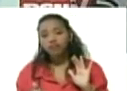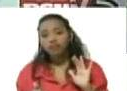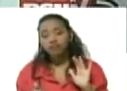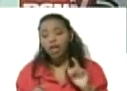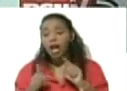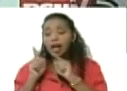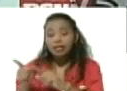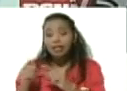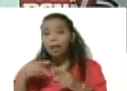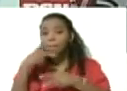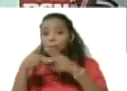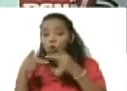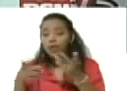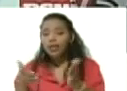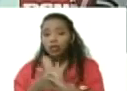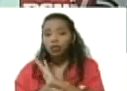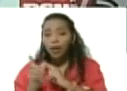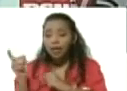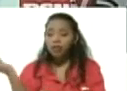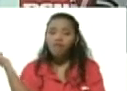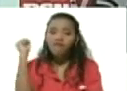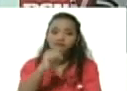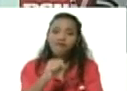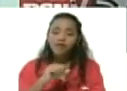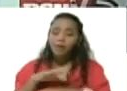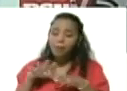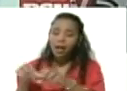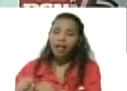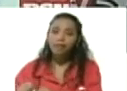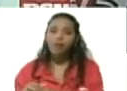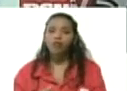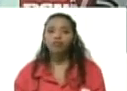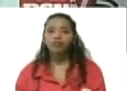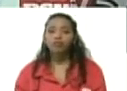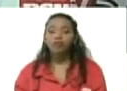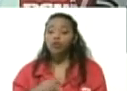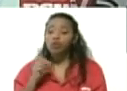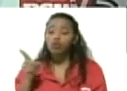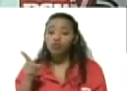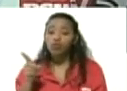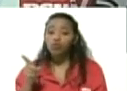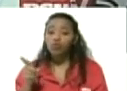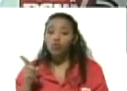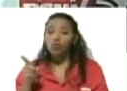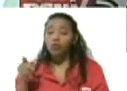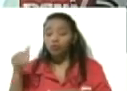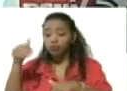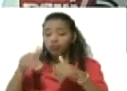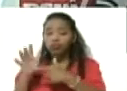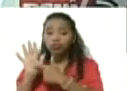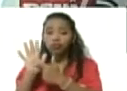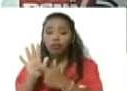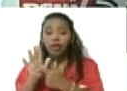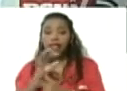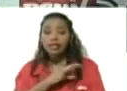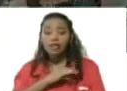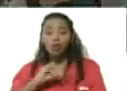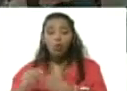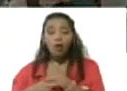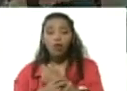Así es la política. Fue una derrota para el imperialismo, porque el imperialismo, su candidato era el señor Guaidó y no